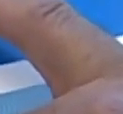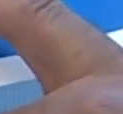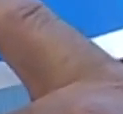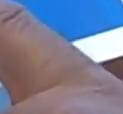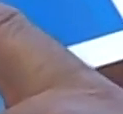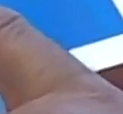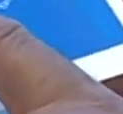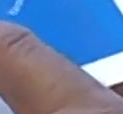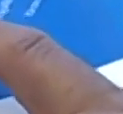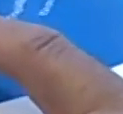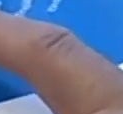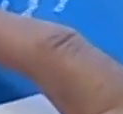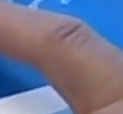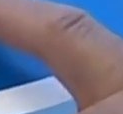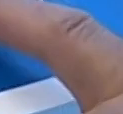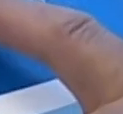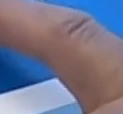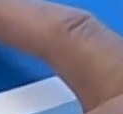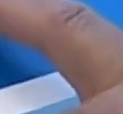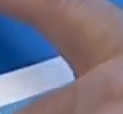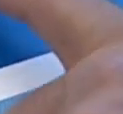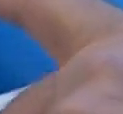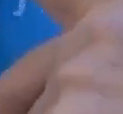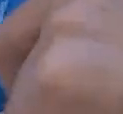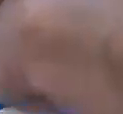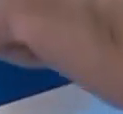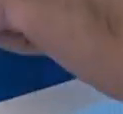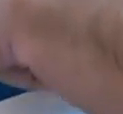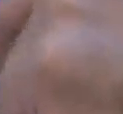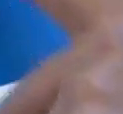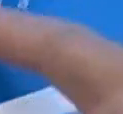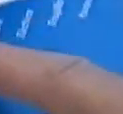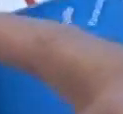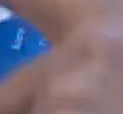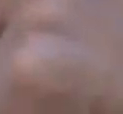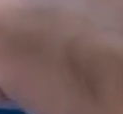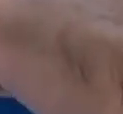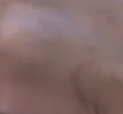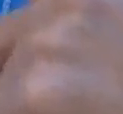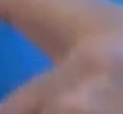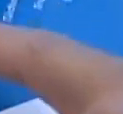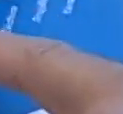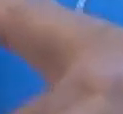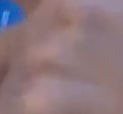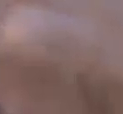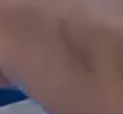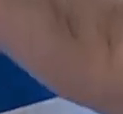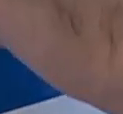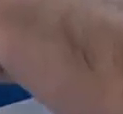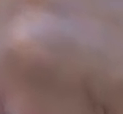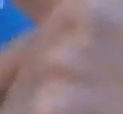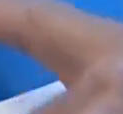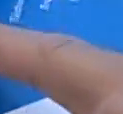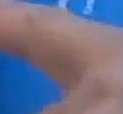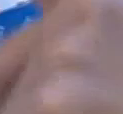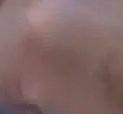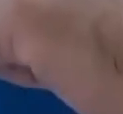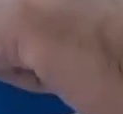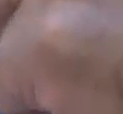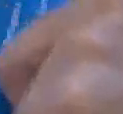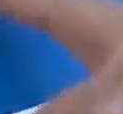gonzález y el foco del municipio maneiro presenta un tercio del 32% del total